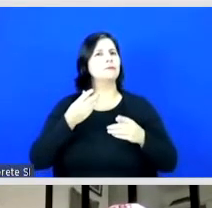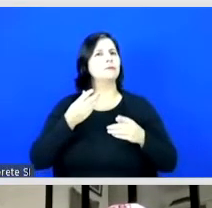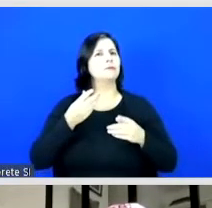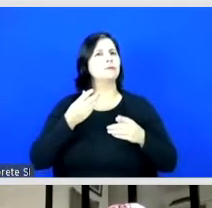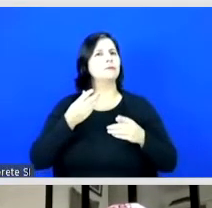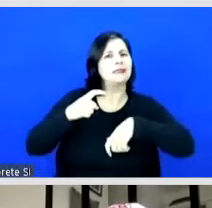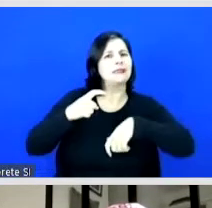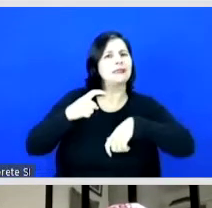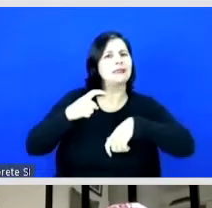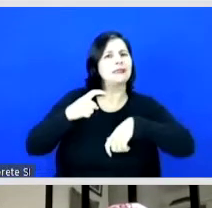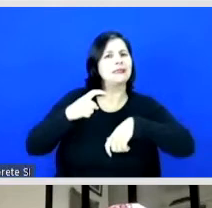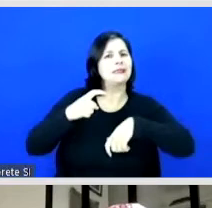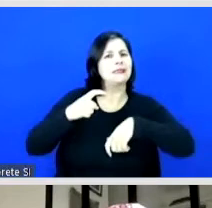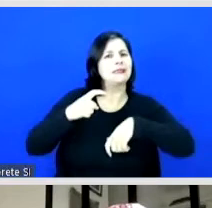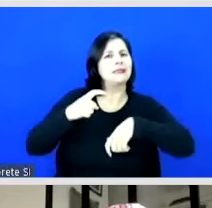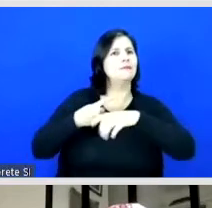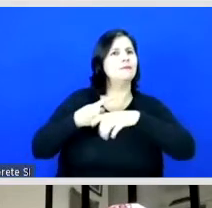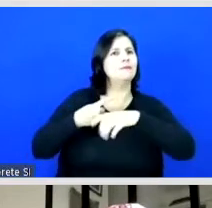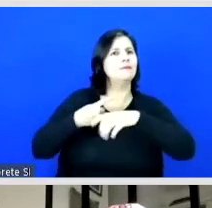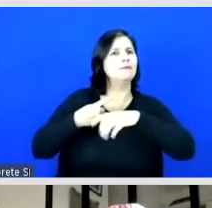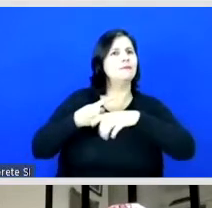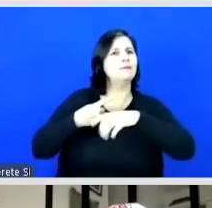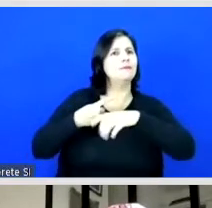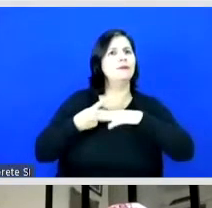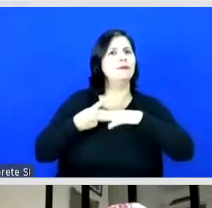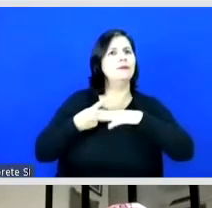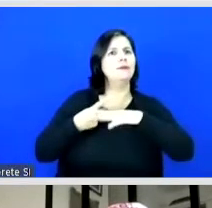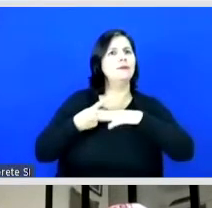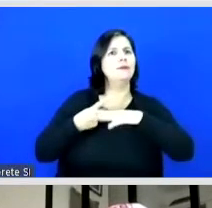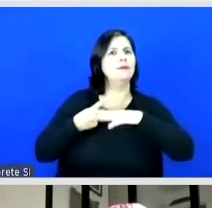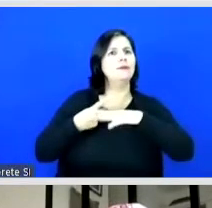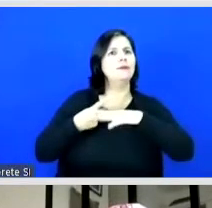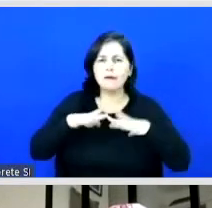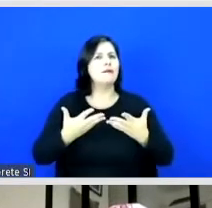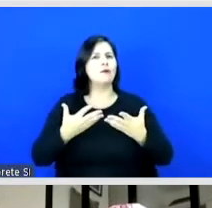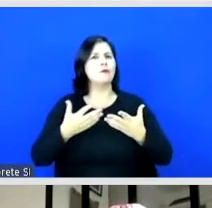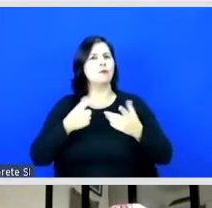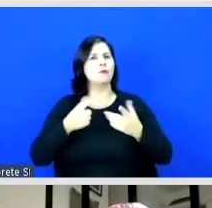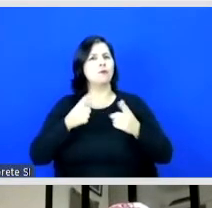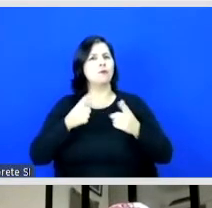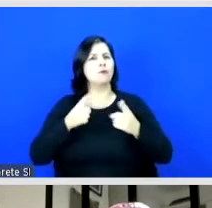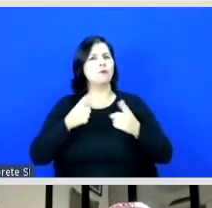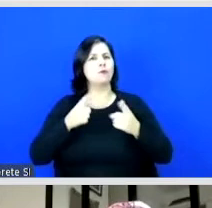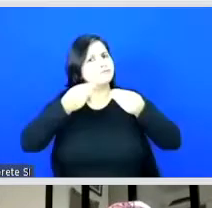poder dar la palabra, para poder dar opinión sobre el tema de la crisis climática. Estamos en